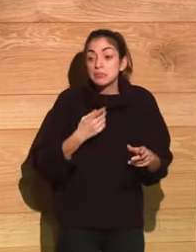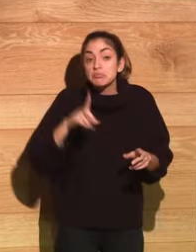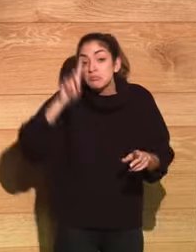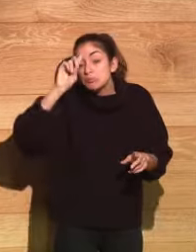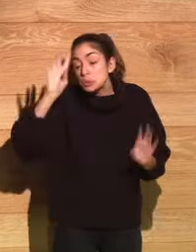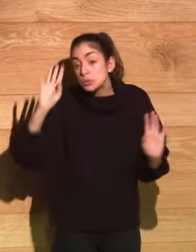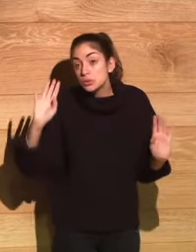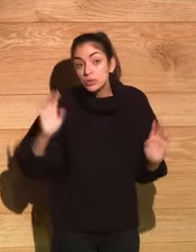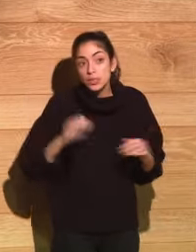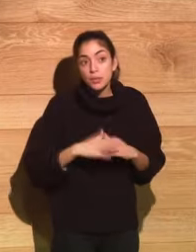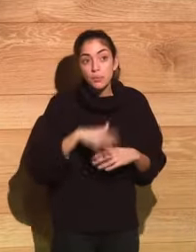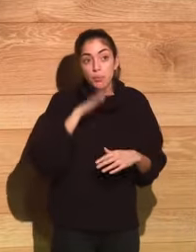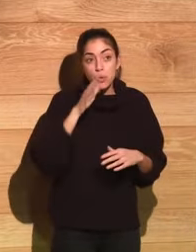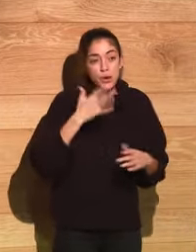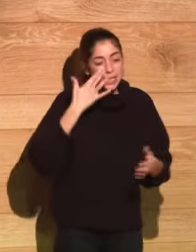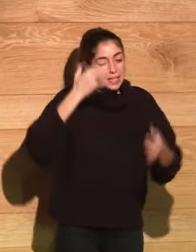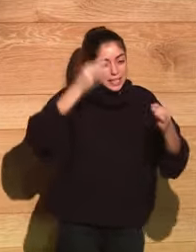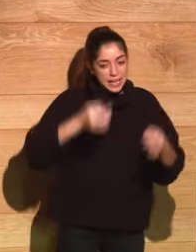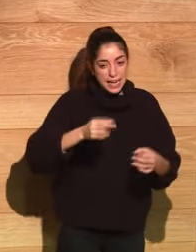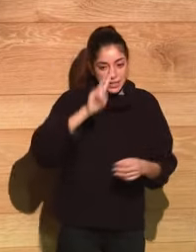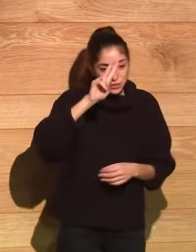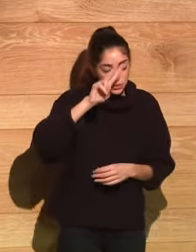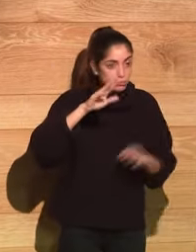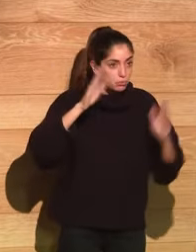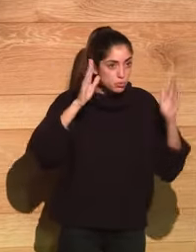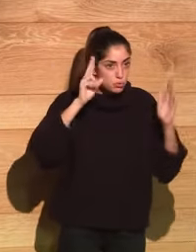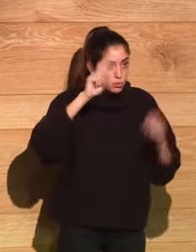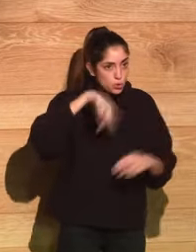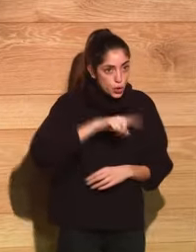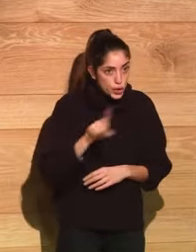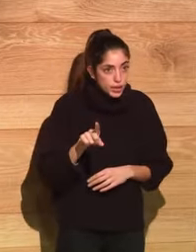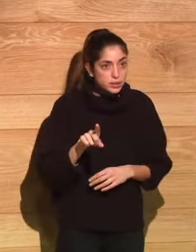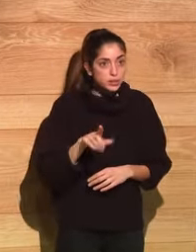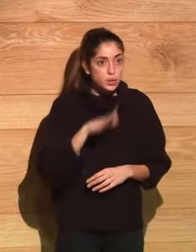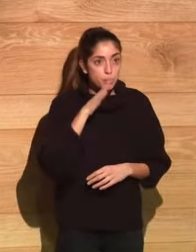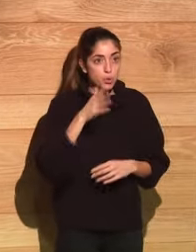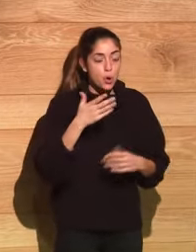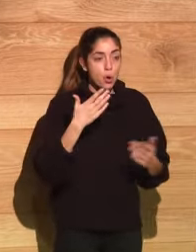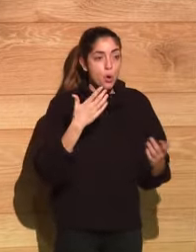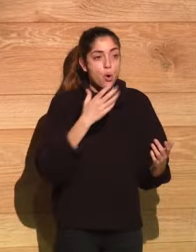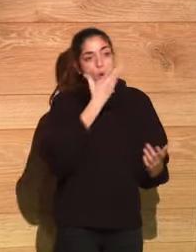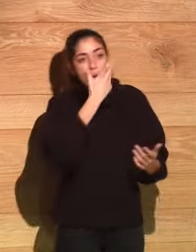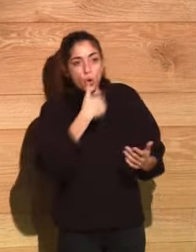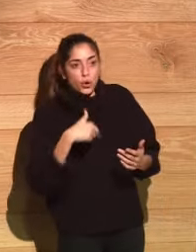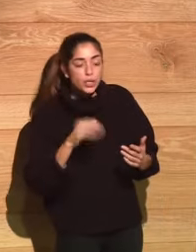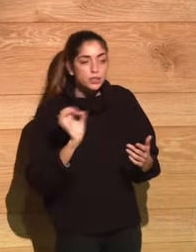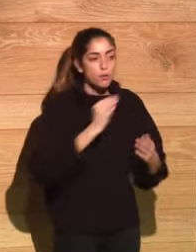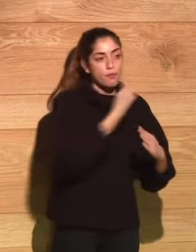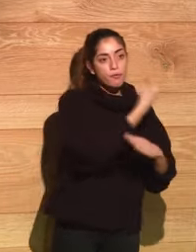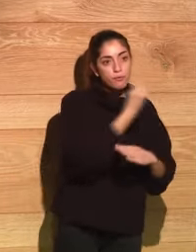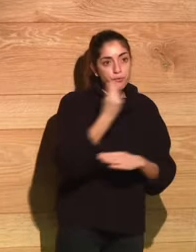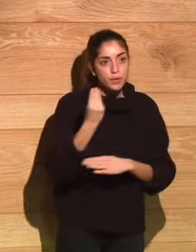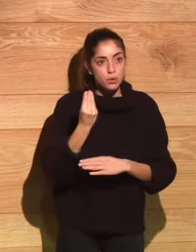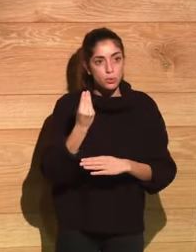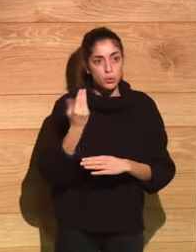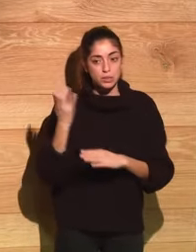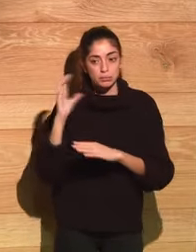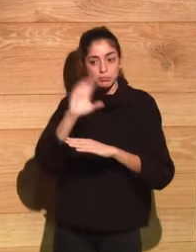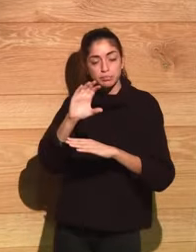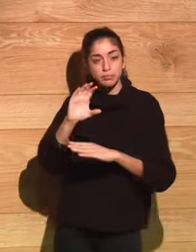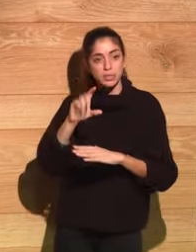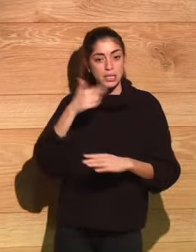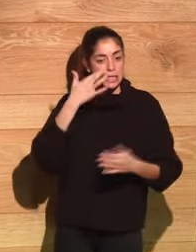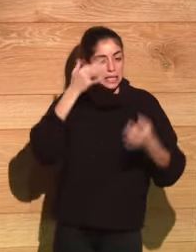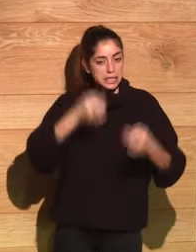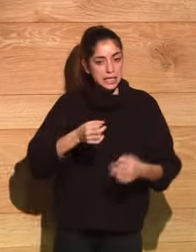Me dijo, es que no son reales, no se dan cuenta que les están metiendo por los ojos colores y figuras que no son reales. Y me quedé siempre muy,